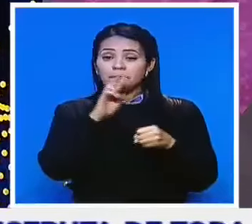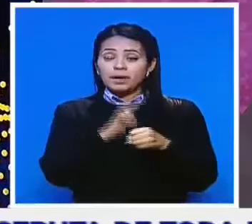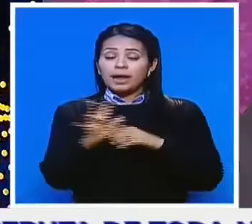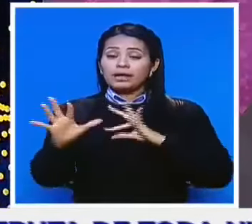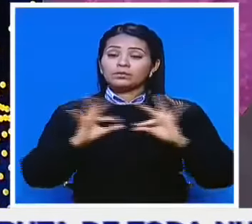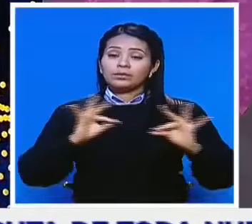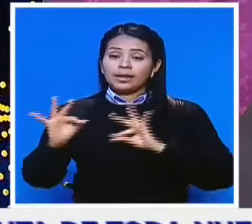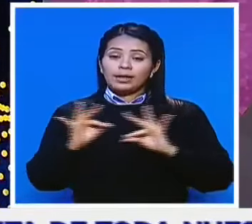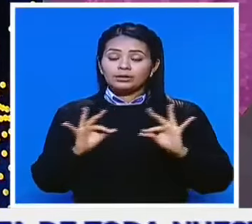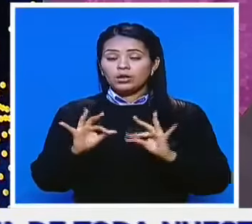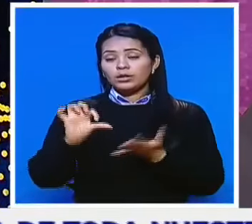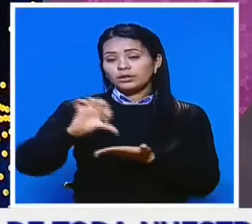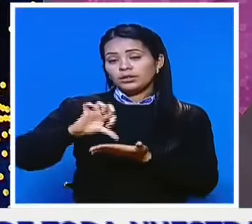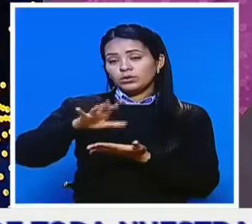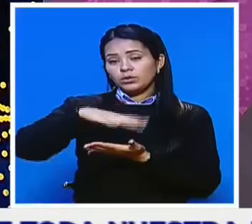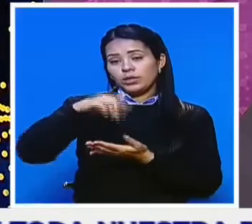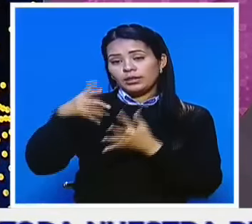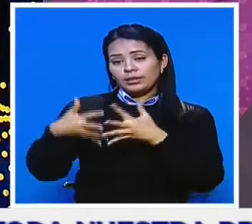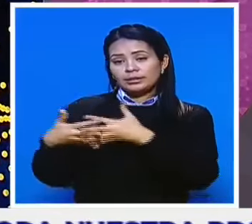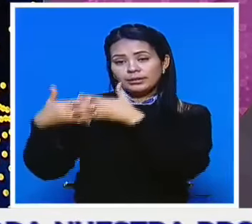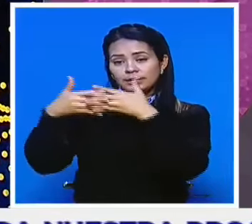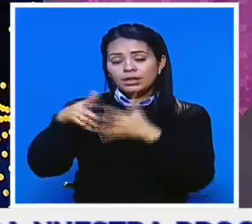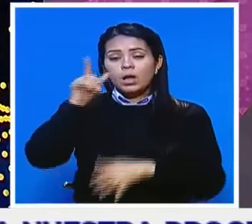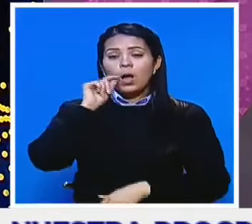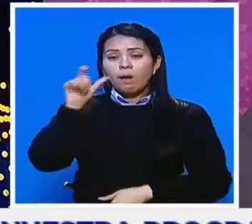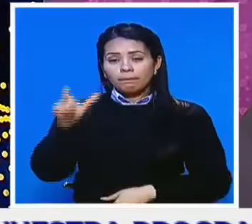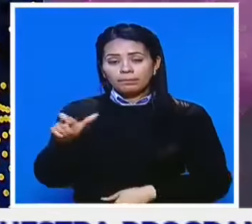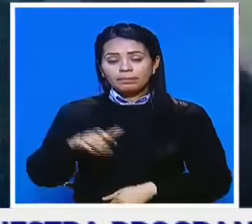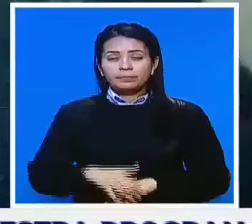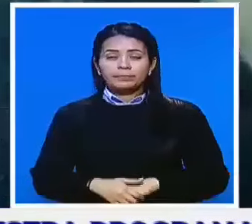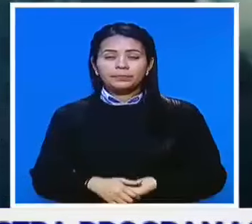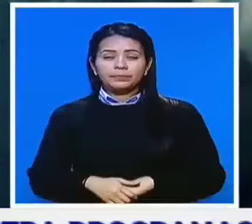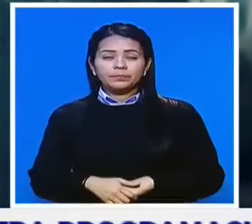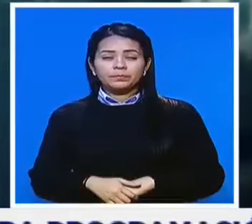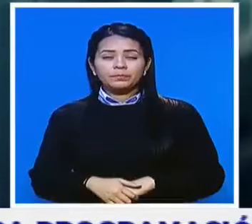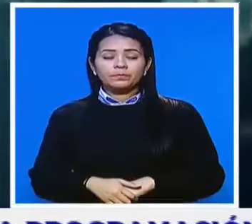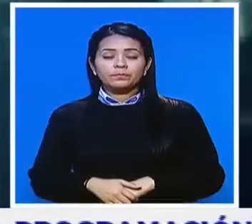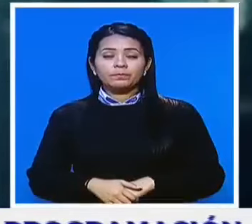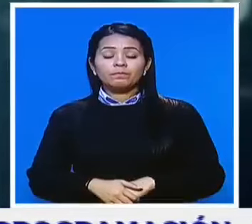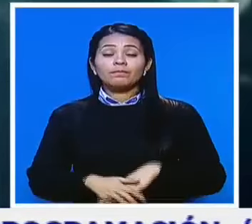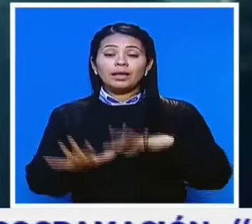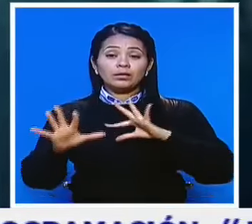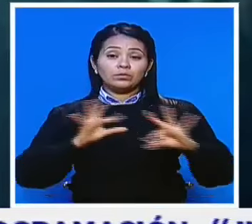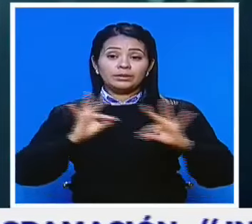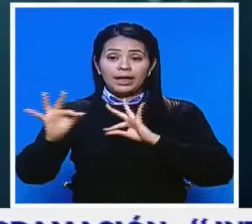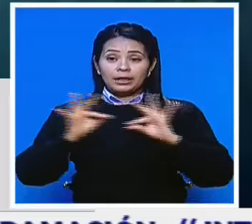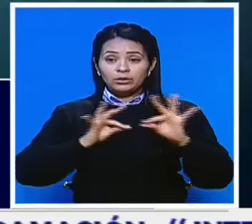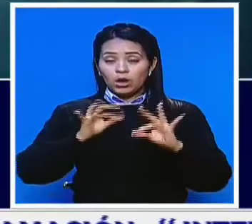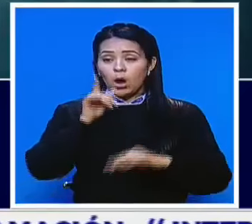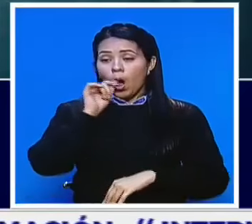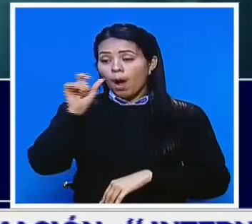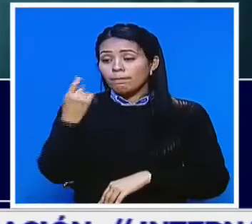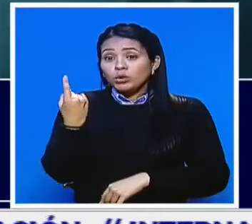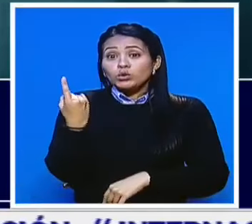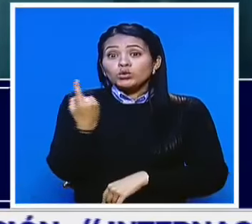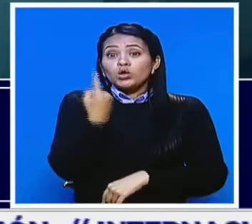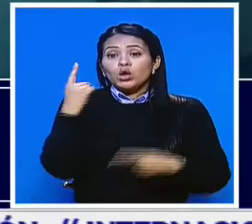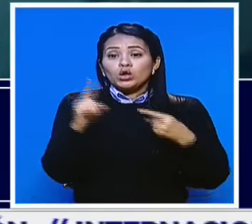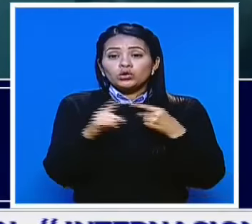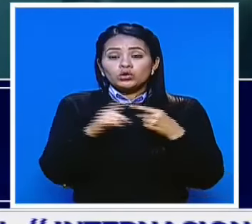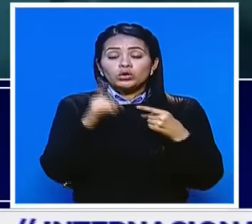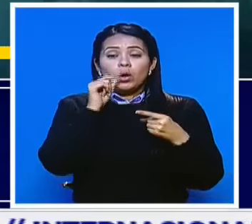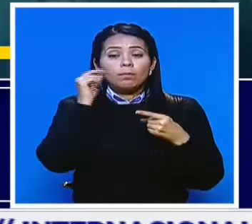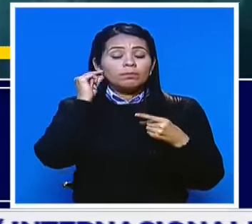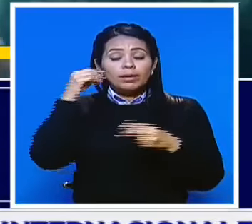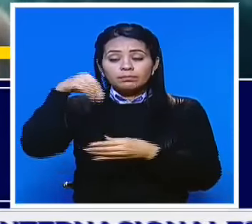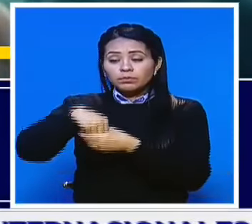de Manhattan. Dennis Yadiel Sánchez Martin dice que en un teatro lo dejaron solo con su tío en un camerino